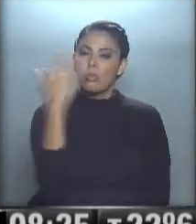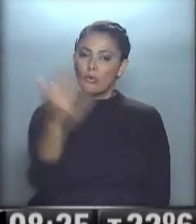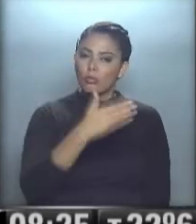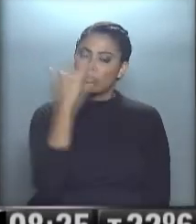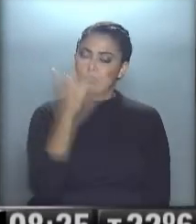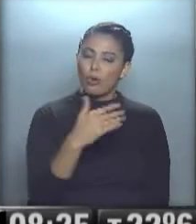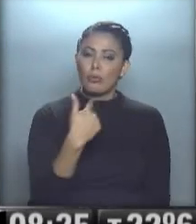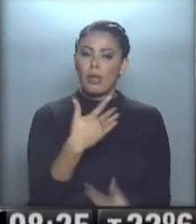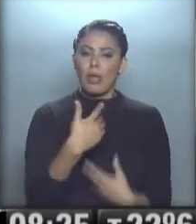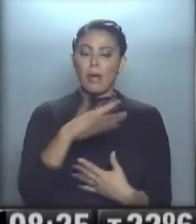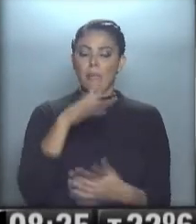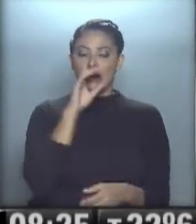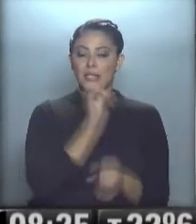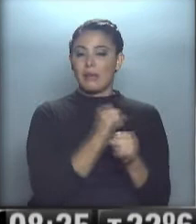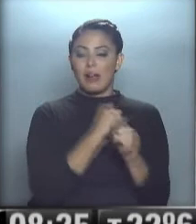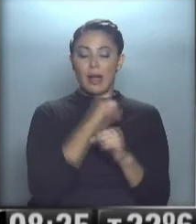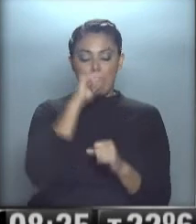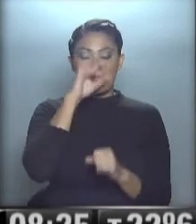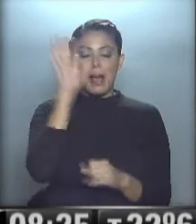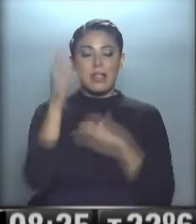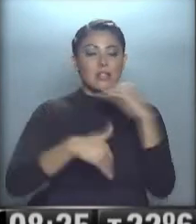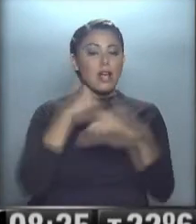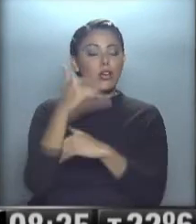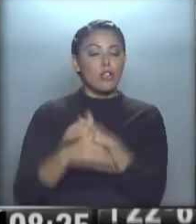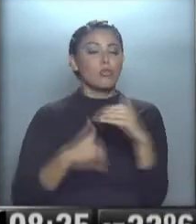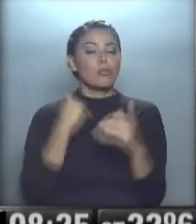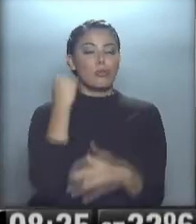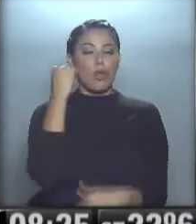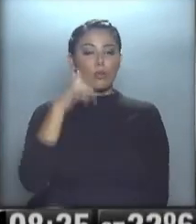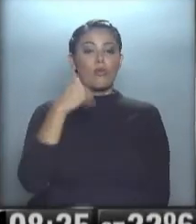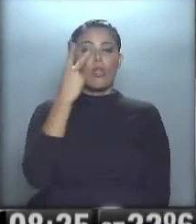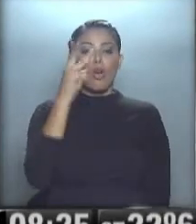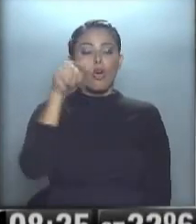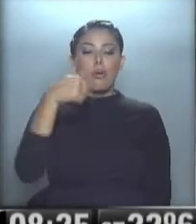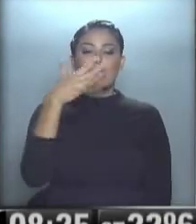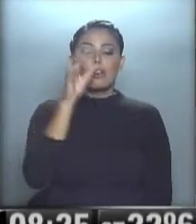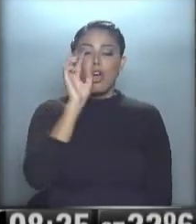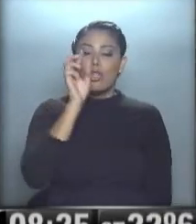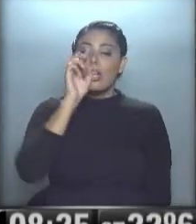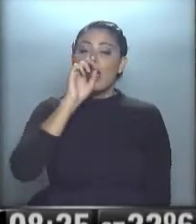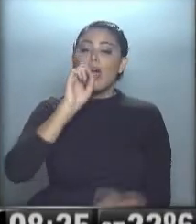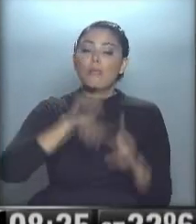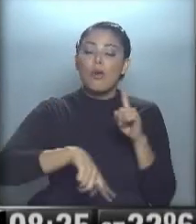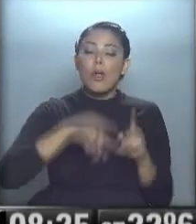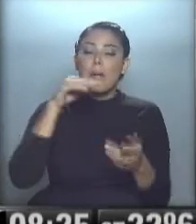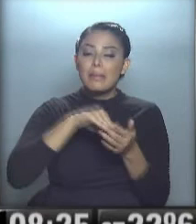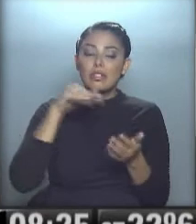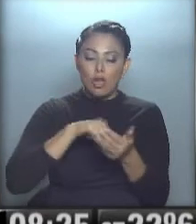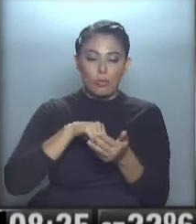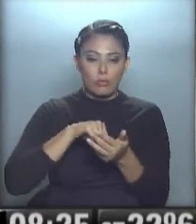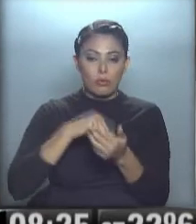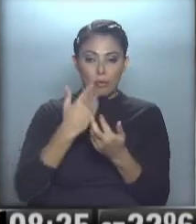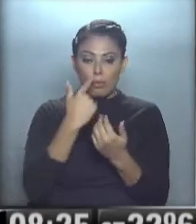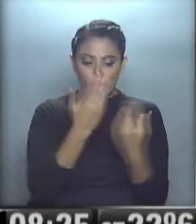tener mayor generación de empleo y desarrollo productivo, es 2,5 dólares por millón de BTU. Lo compra en el